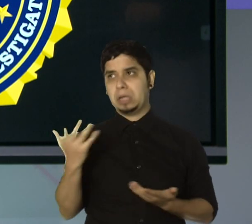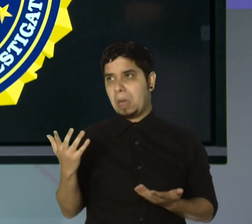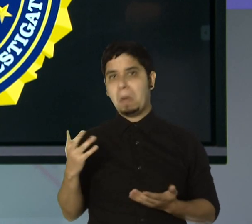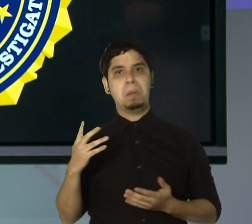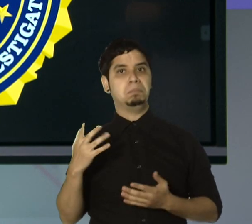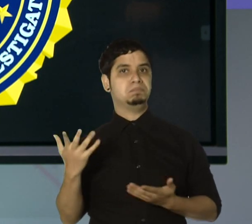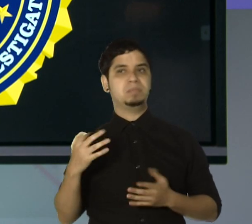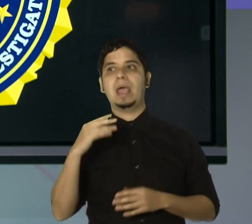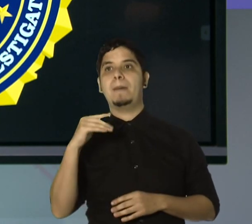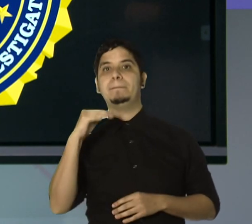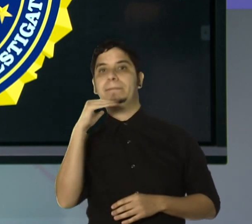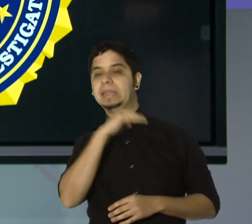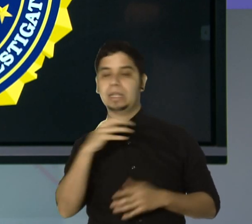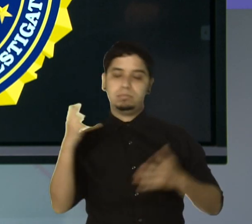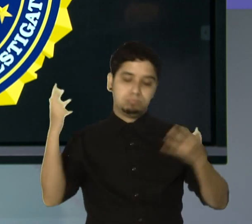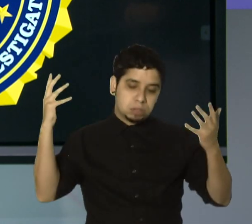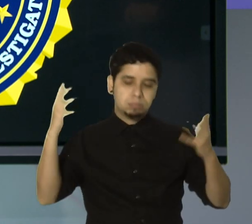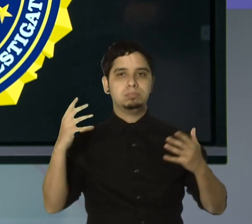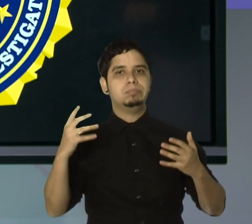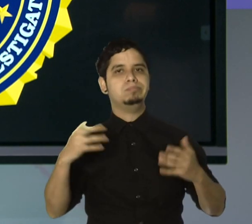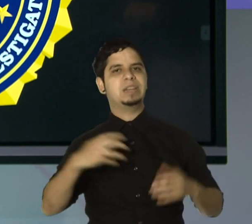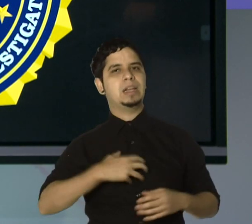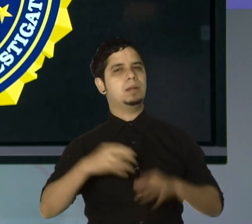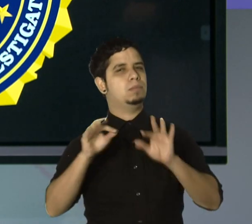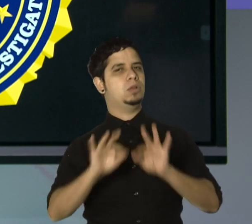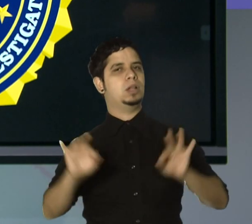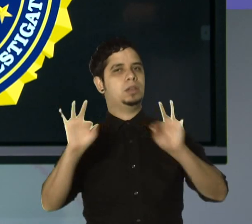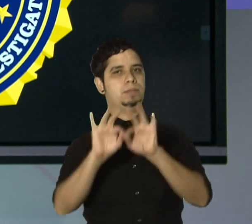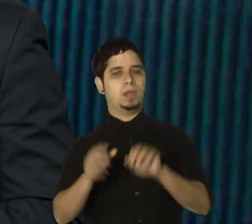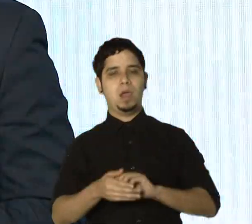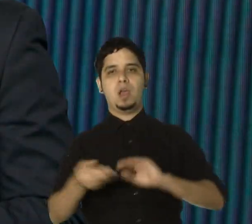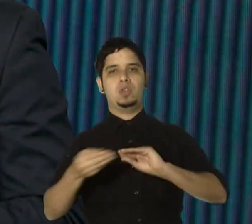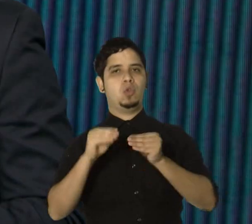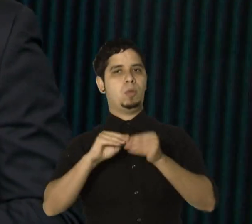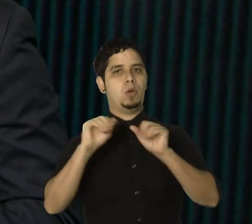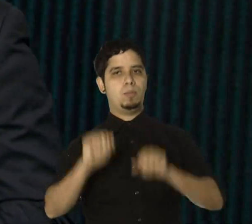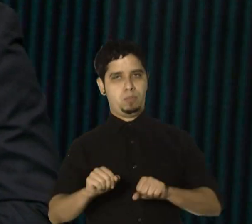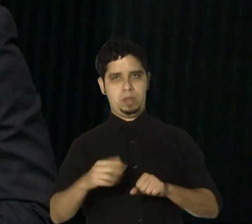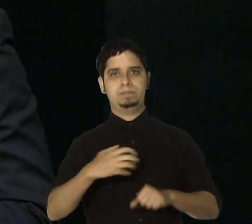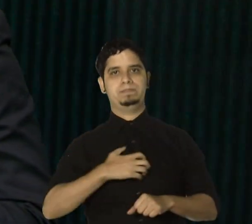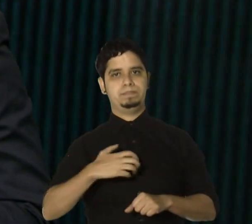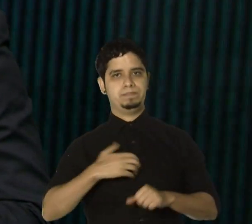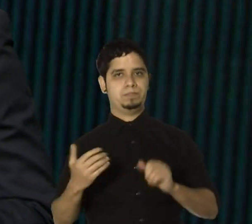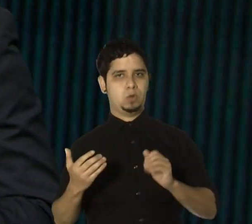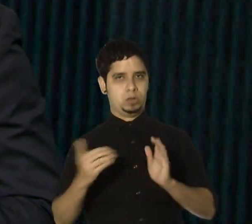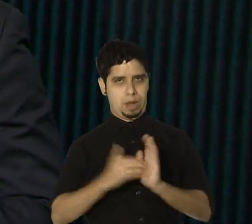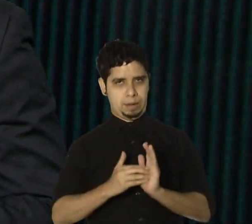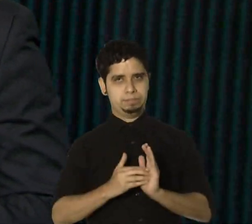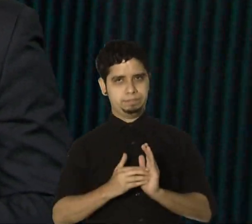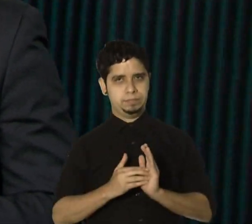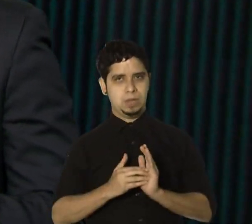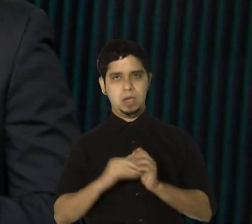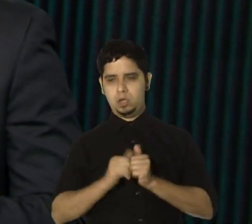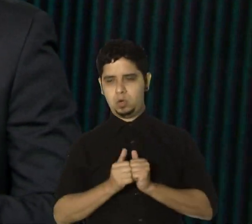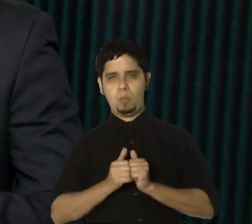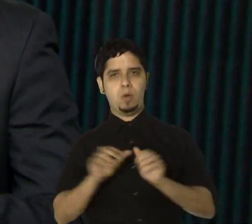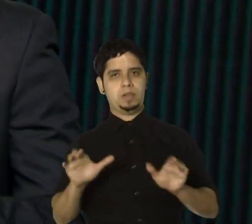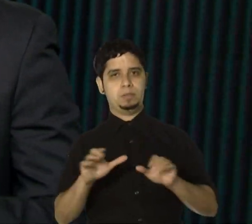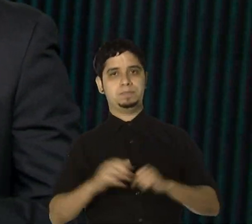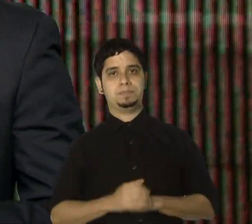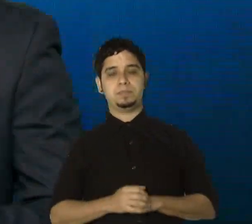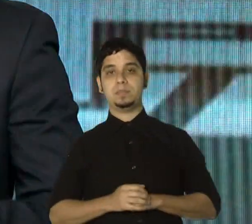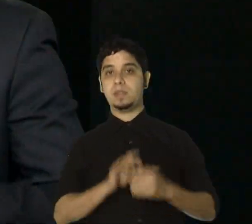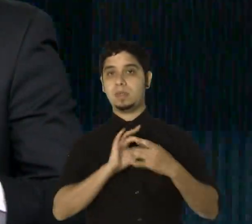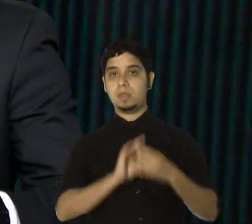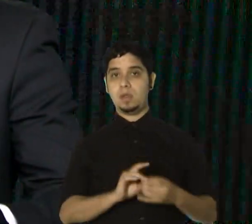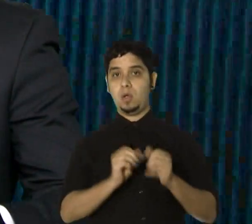engañaron. Vamos a repetir nuevamente los números, a dónde ellos se pueden querellar y cómo lo van a hacer. En cuanto a crímenes